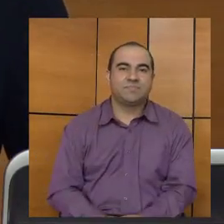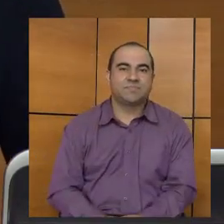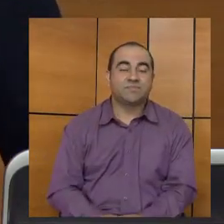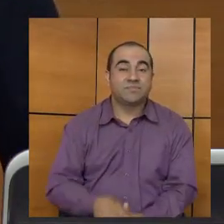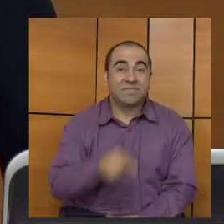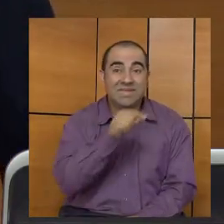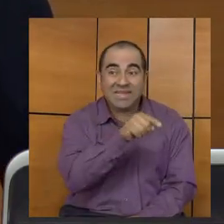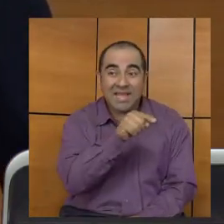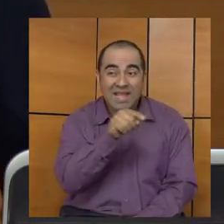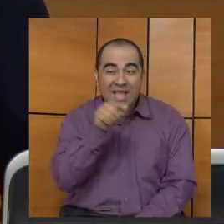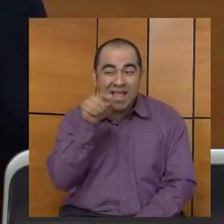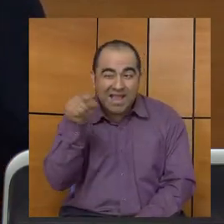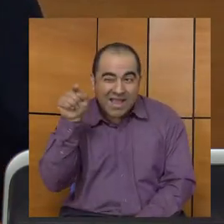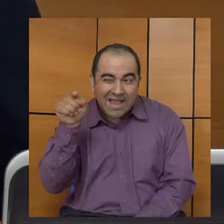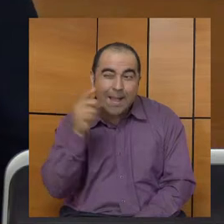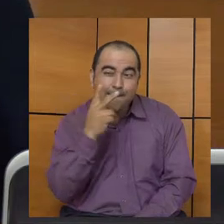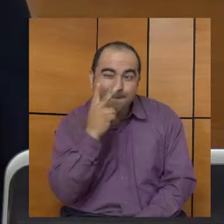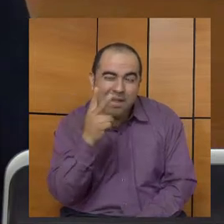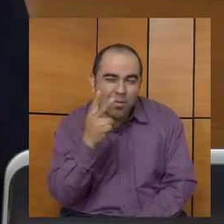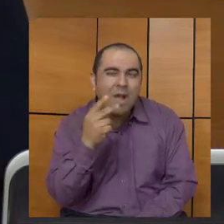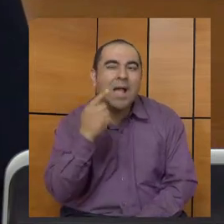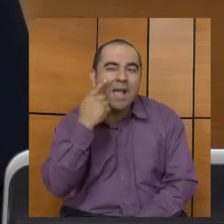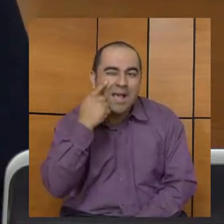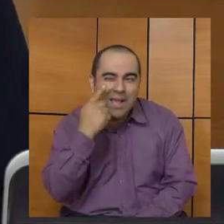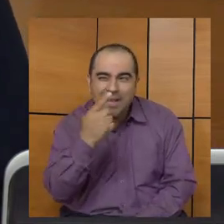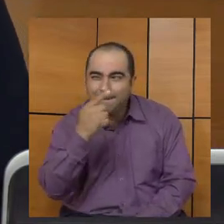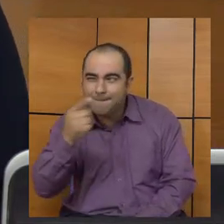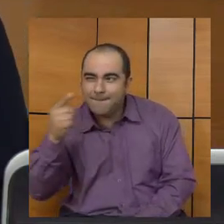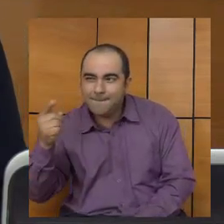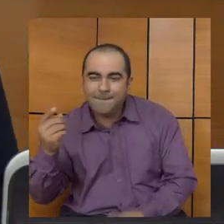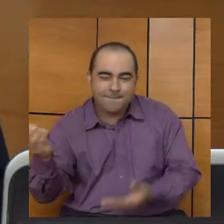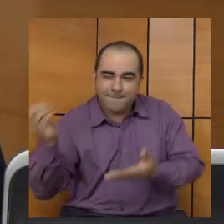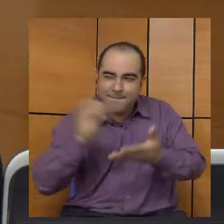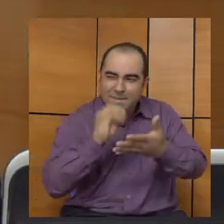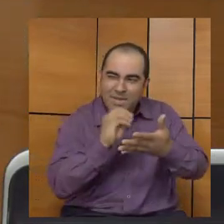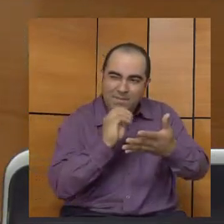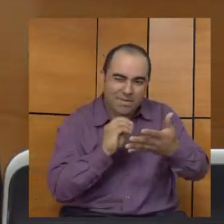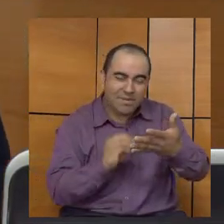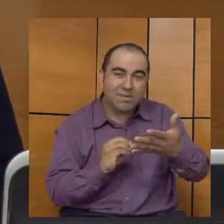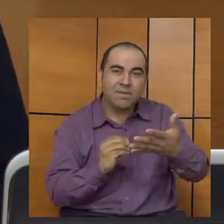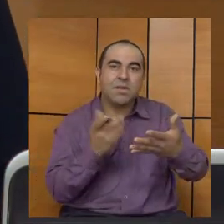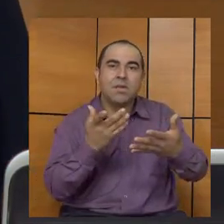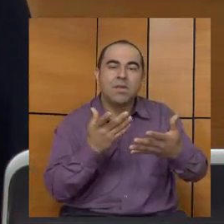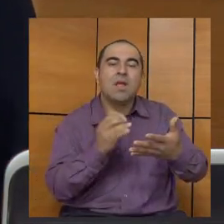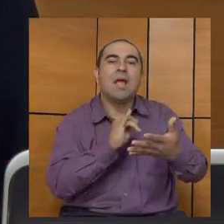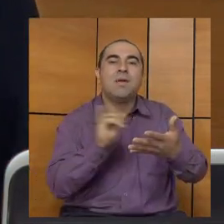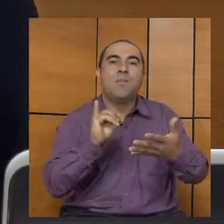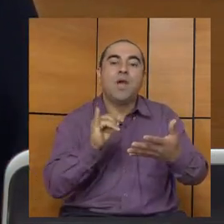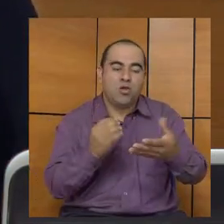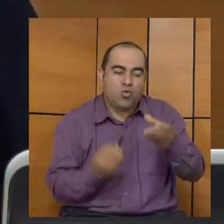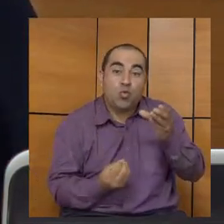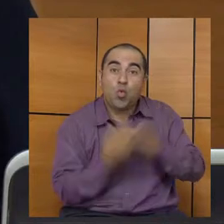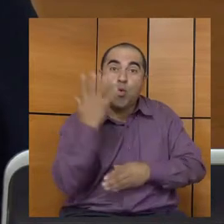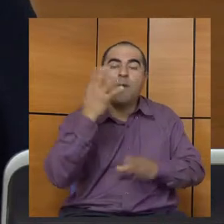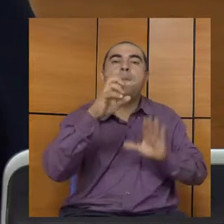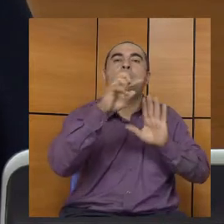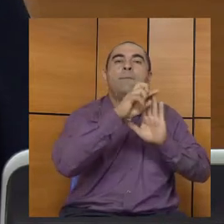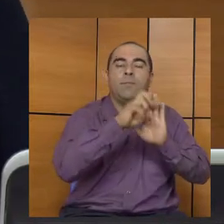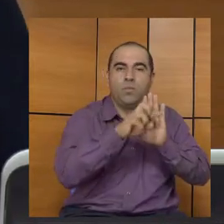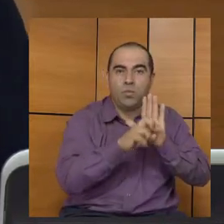Con estas conclusiones pusimos en marcha un siguiente proyecto, ¿no? Un siguiente